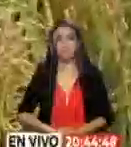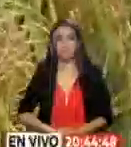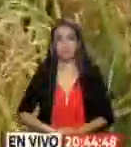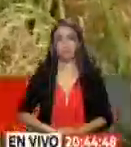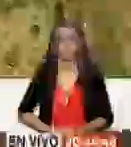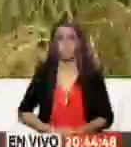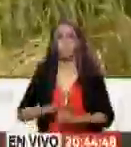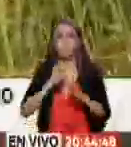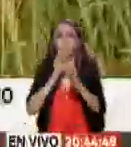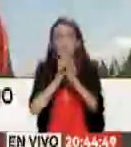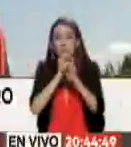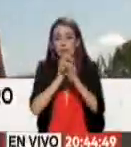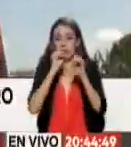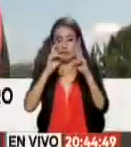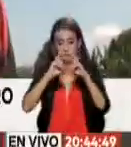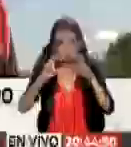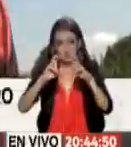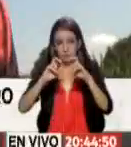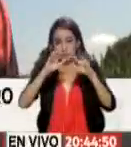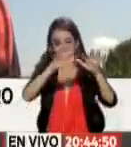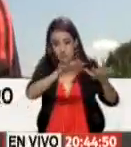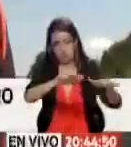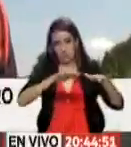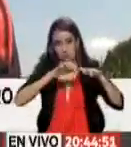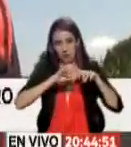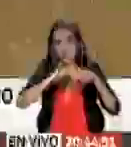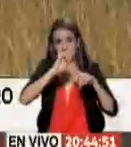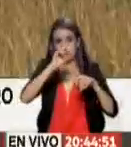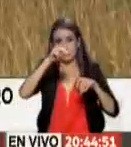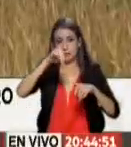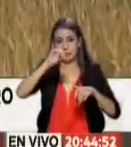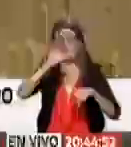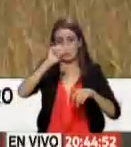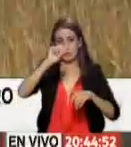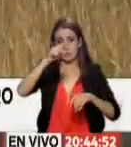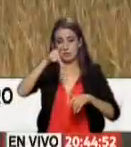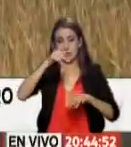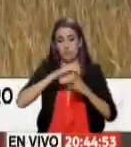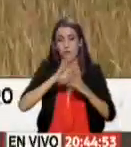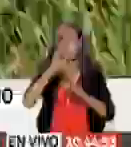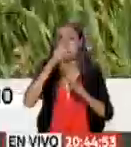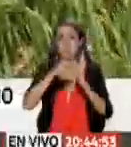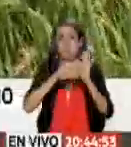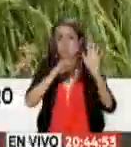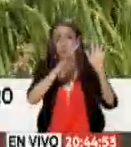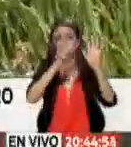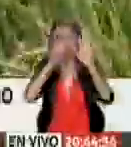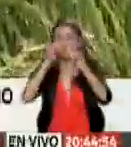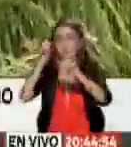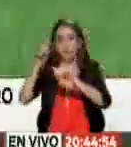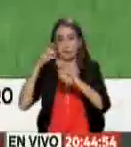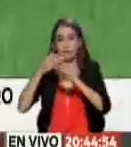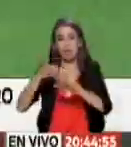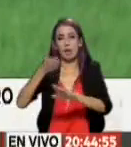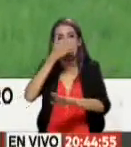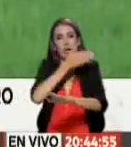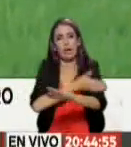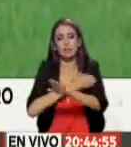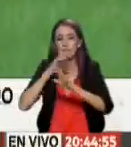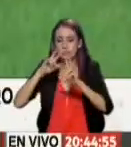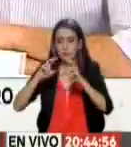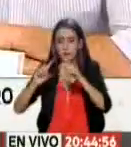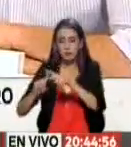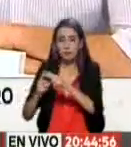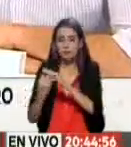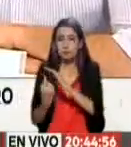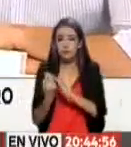El Instituto Nacional de Investigaciones Agropecuarias, INIAP, ha desarrollado desde 1971 34 variedades de semilla. Sin